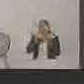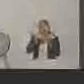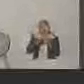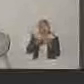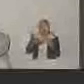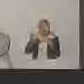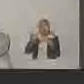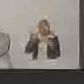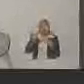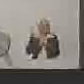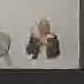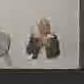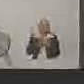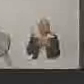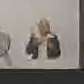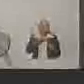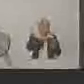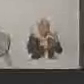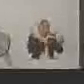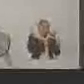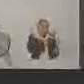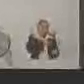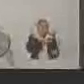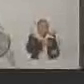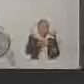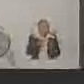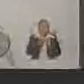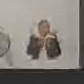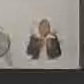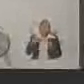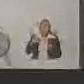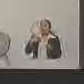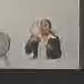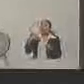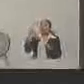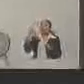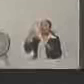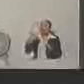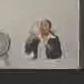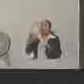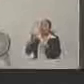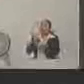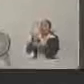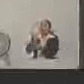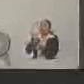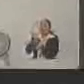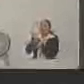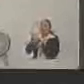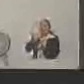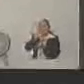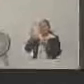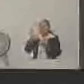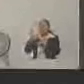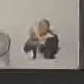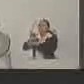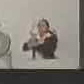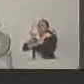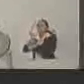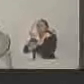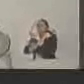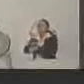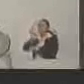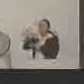nuestros hijos y cómo convivamos con nuestros vecinos. De esa manera existe una unificación familiar,